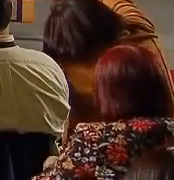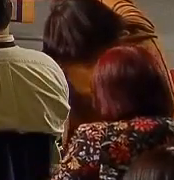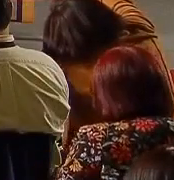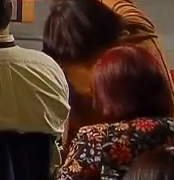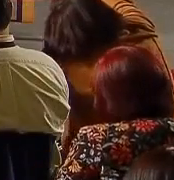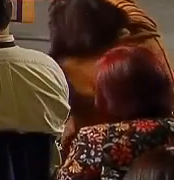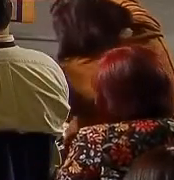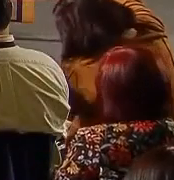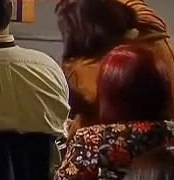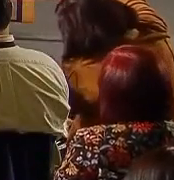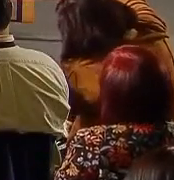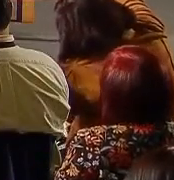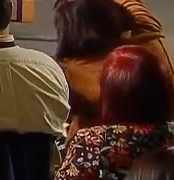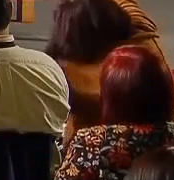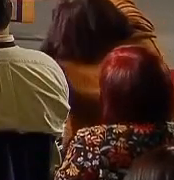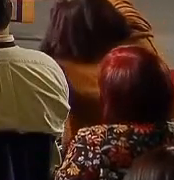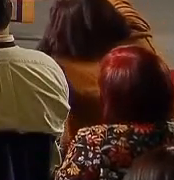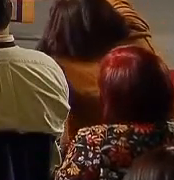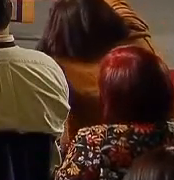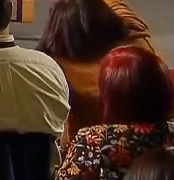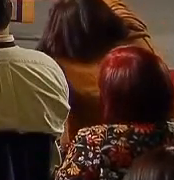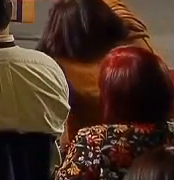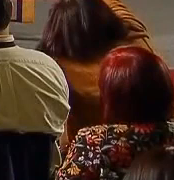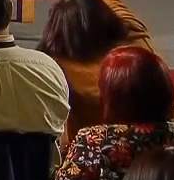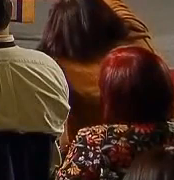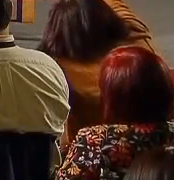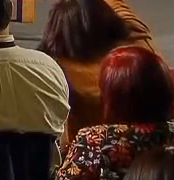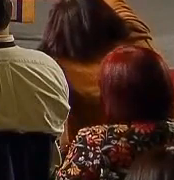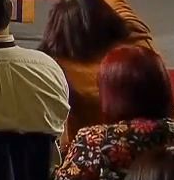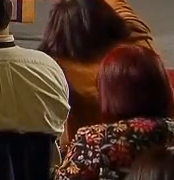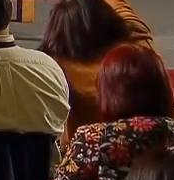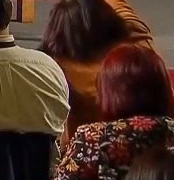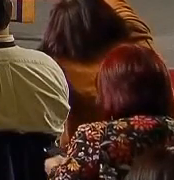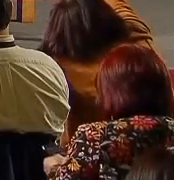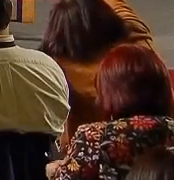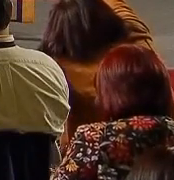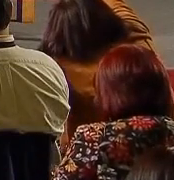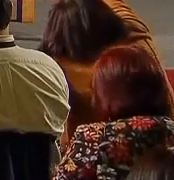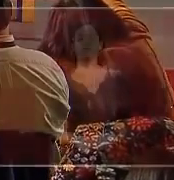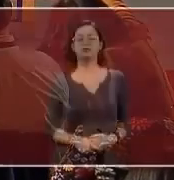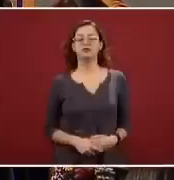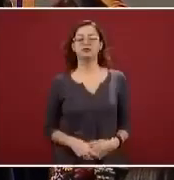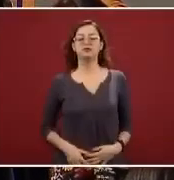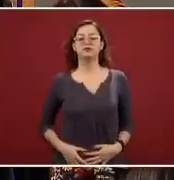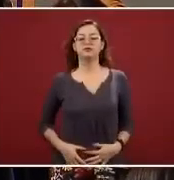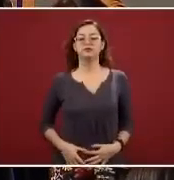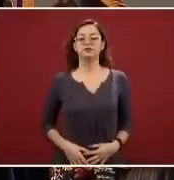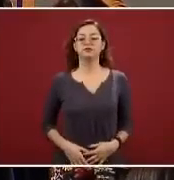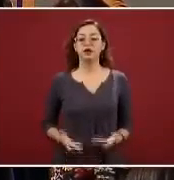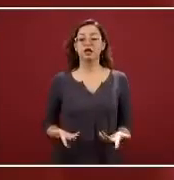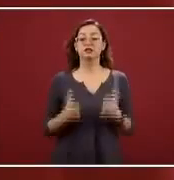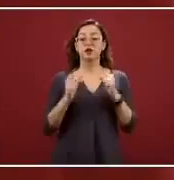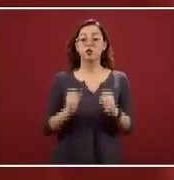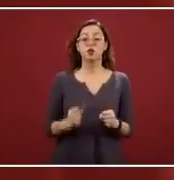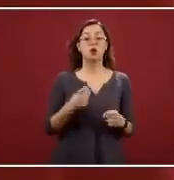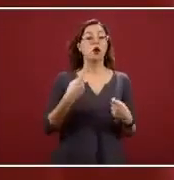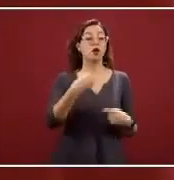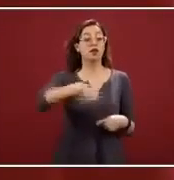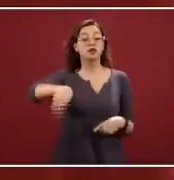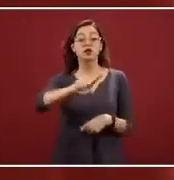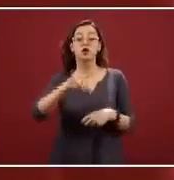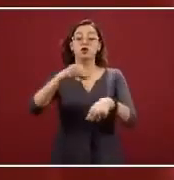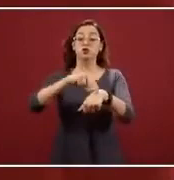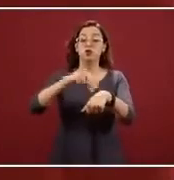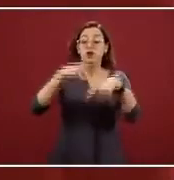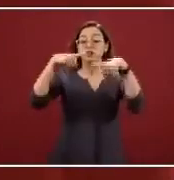a replicar la información y a asegurarse de que los diferentes trabajadores de la salud en su momento están